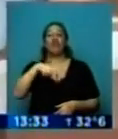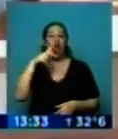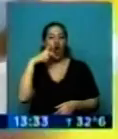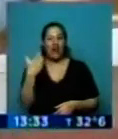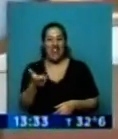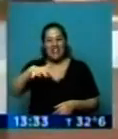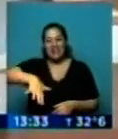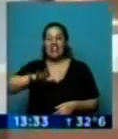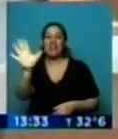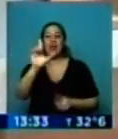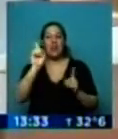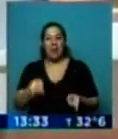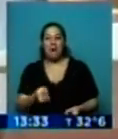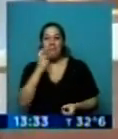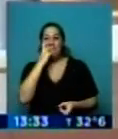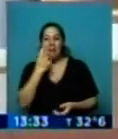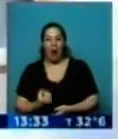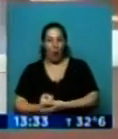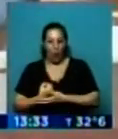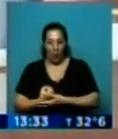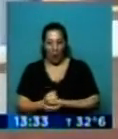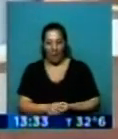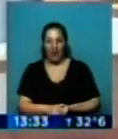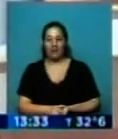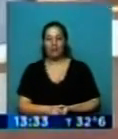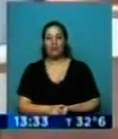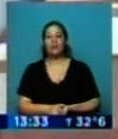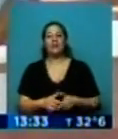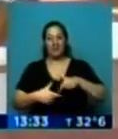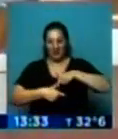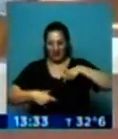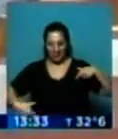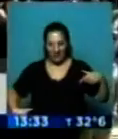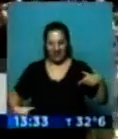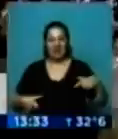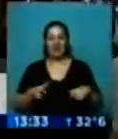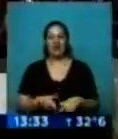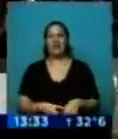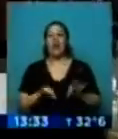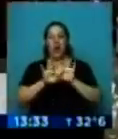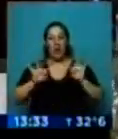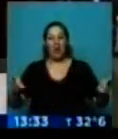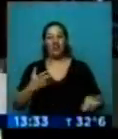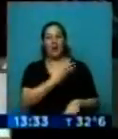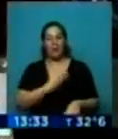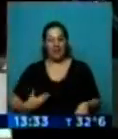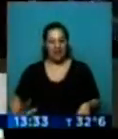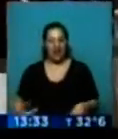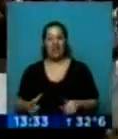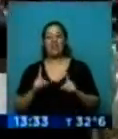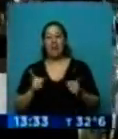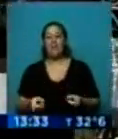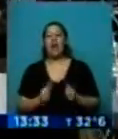también a UPA de su papá, vistiendo la banda presidencial, bastón presidencial en mano,